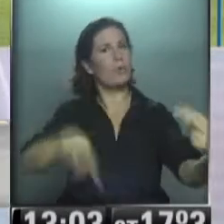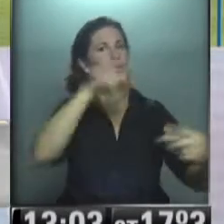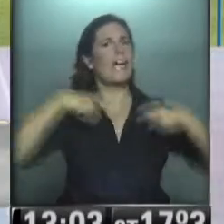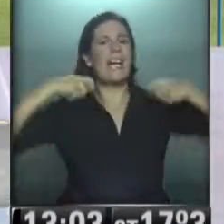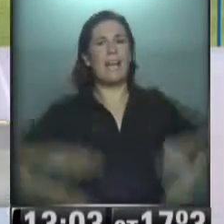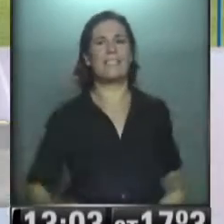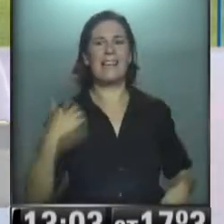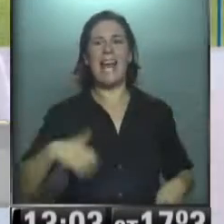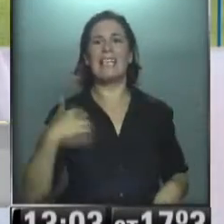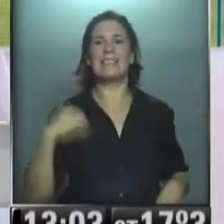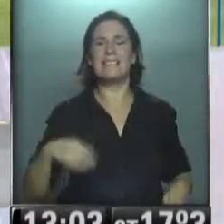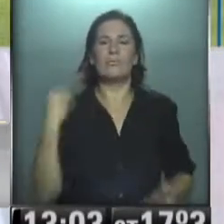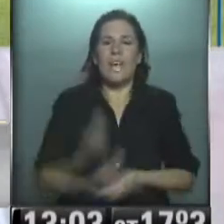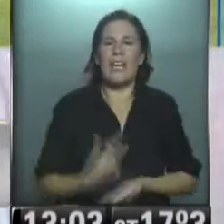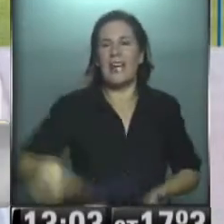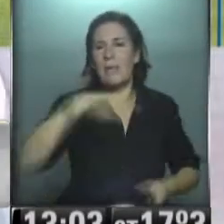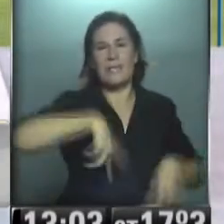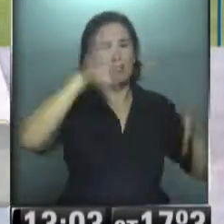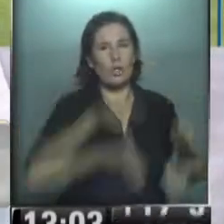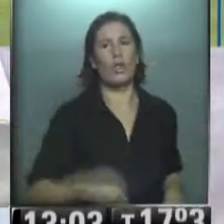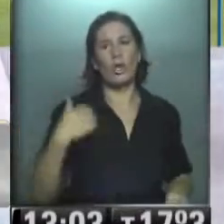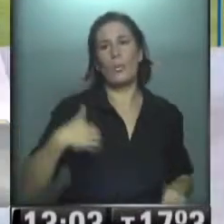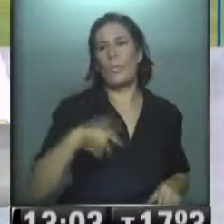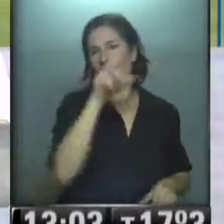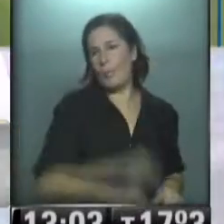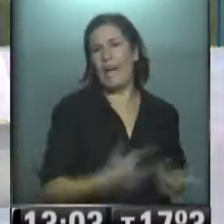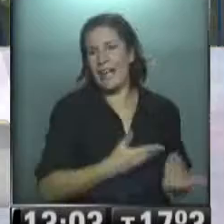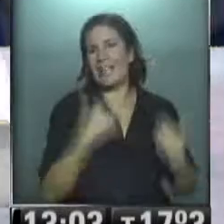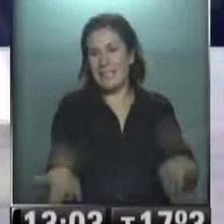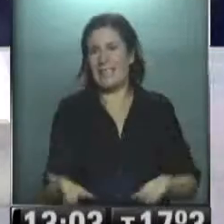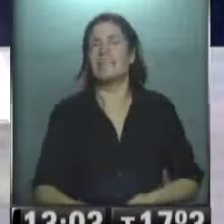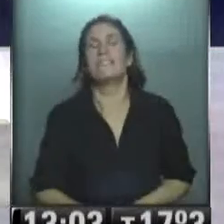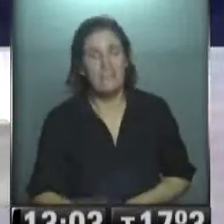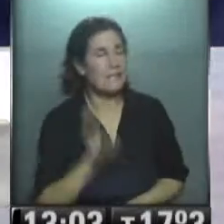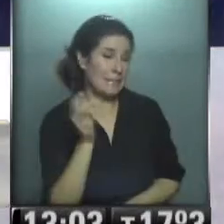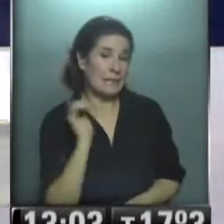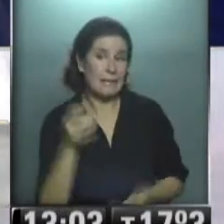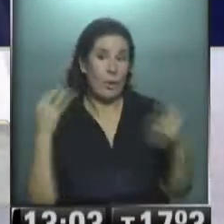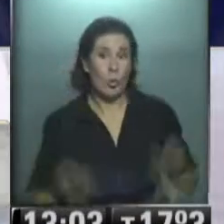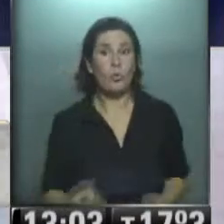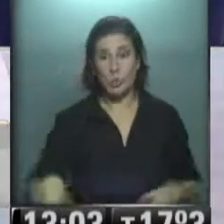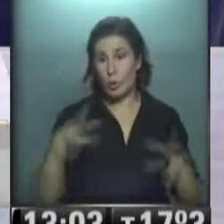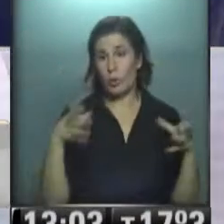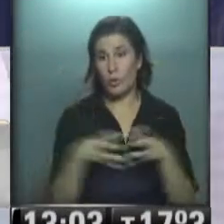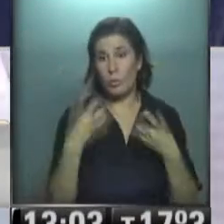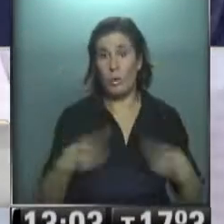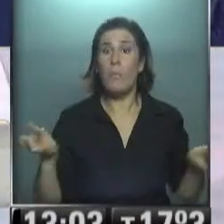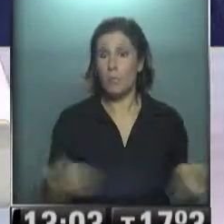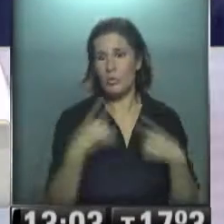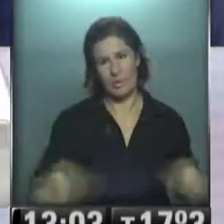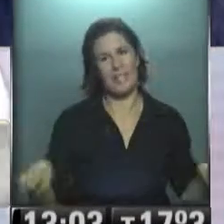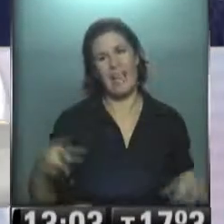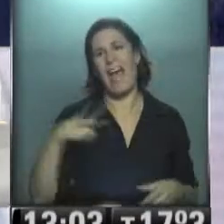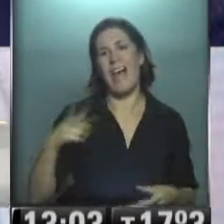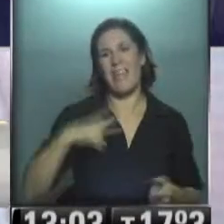van a representar en cada jugada, en cada pelota, lo que sienten tantos otros millones, ¿no? Sí, exactamente. Y además, bueno, con esta orquesta que es tan particular, que es con